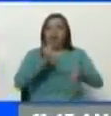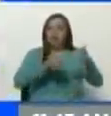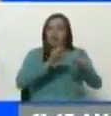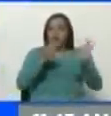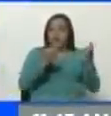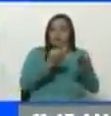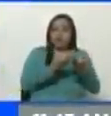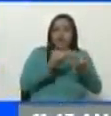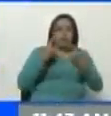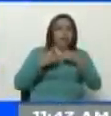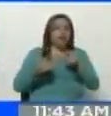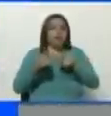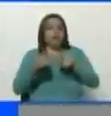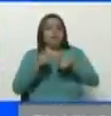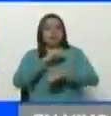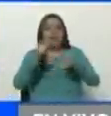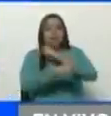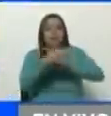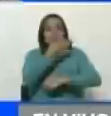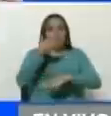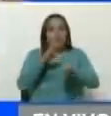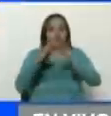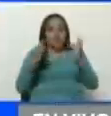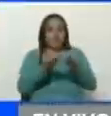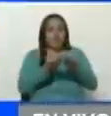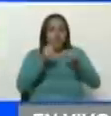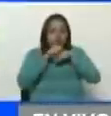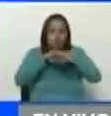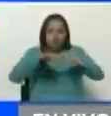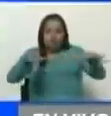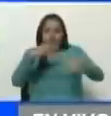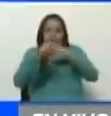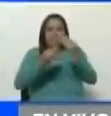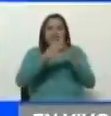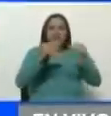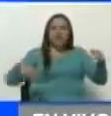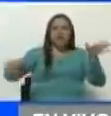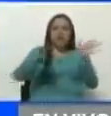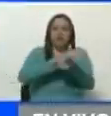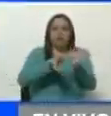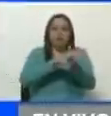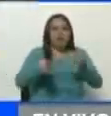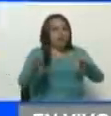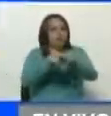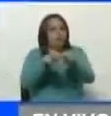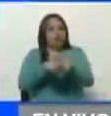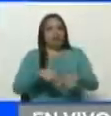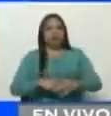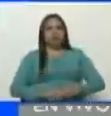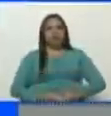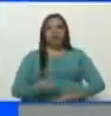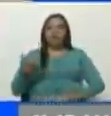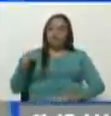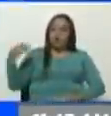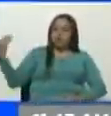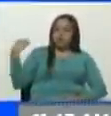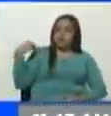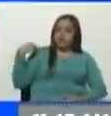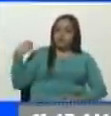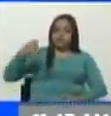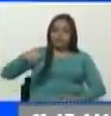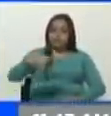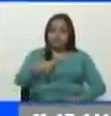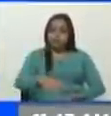dejan de ser las mejores cuando la cosa cunde y se vuelve generalizada. Yo estoy alertando desde hace siglos